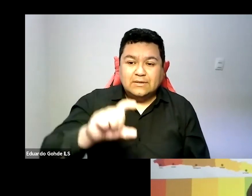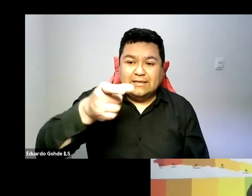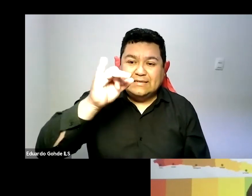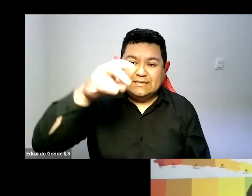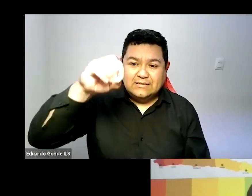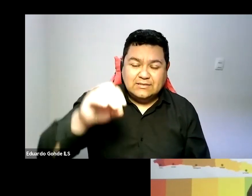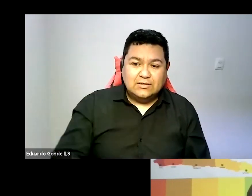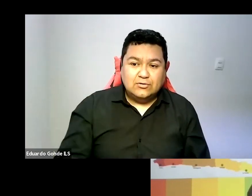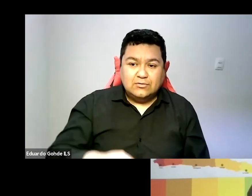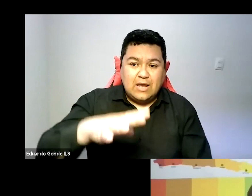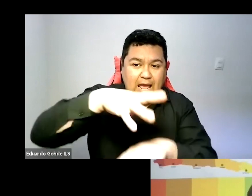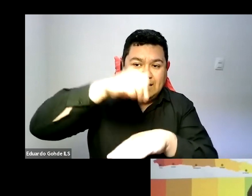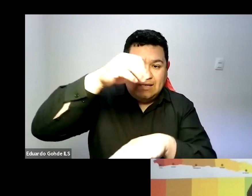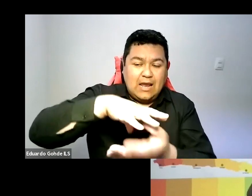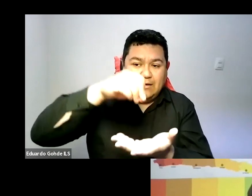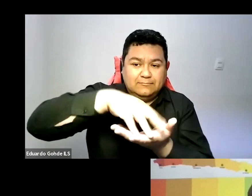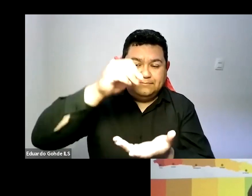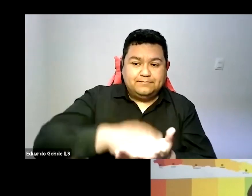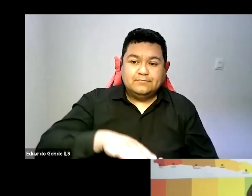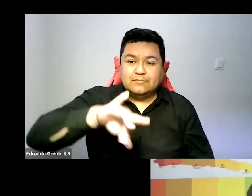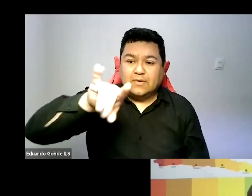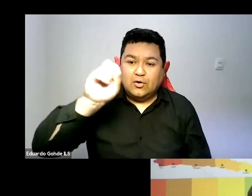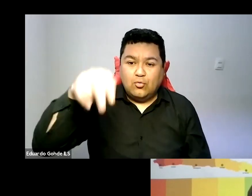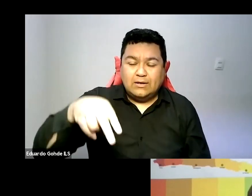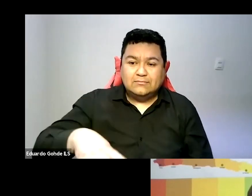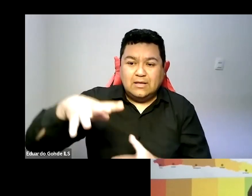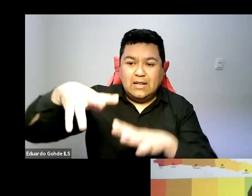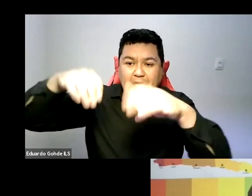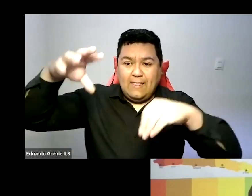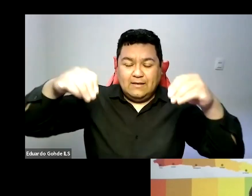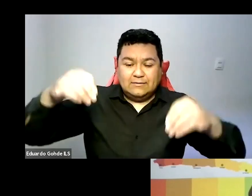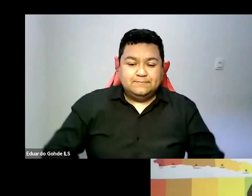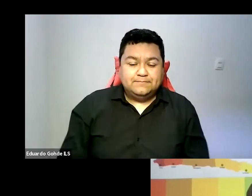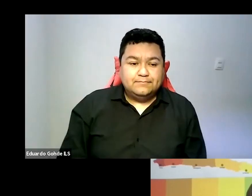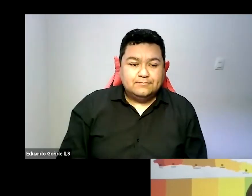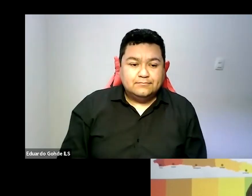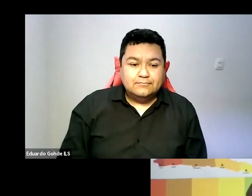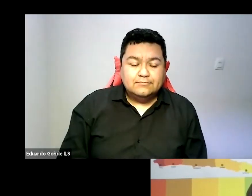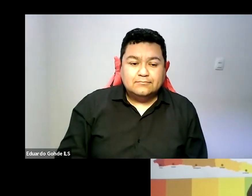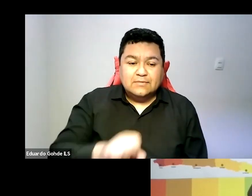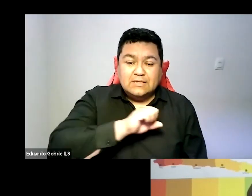la primera región, en Arica. Juan Vega, de Los Andes, en el sur de Chile también. Evelyn Isla, de